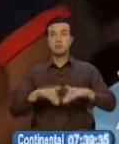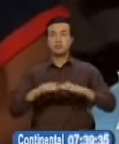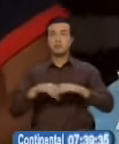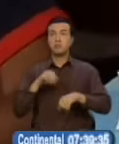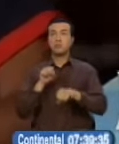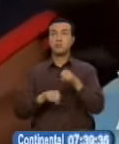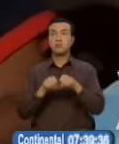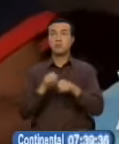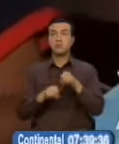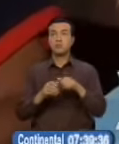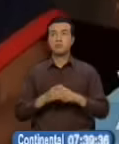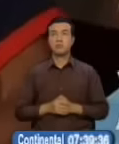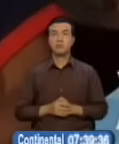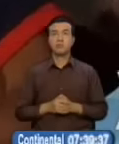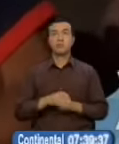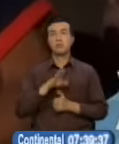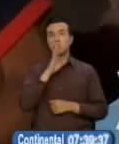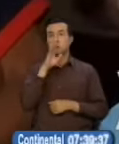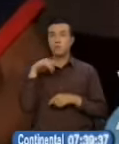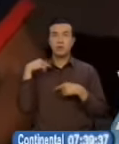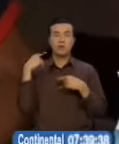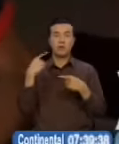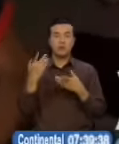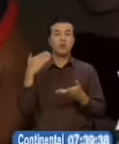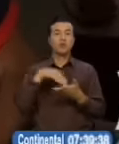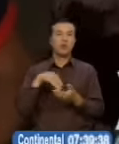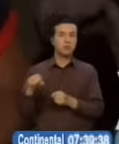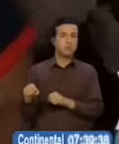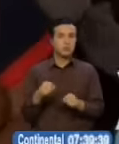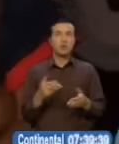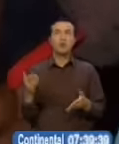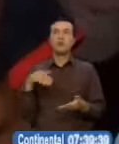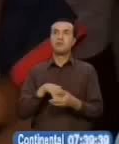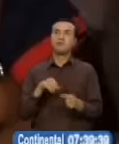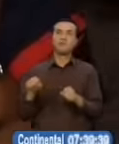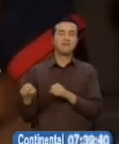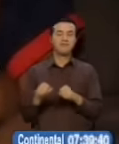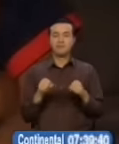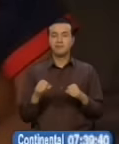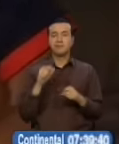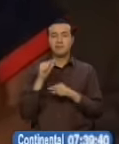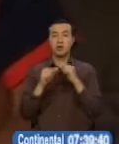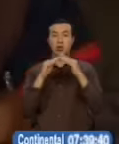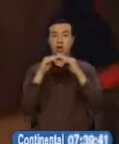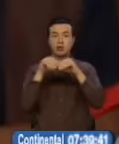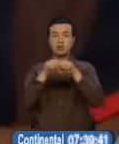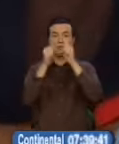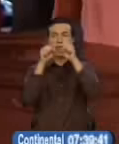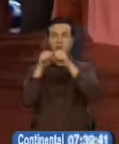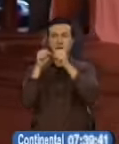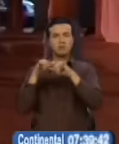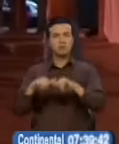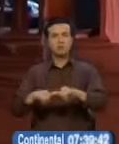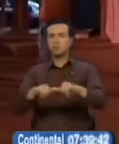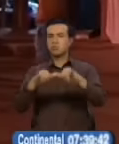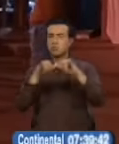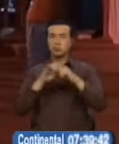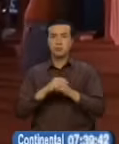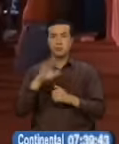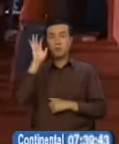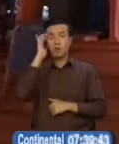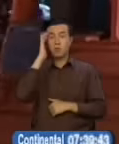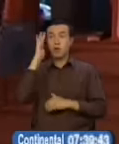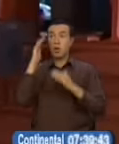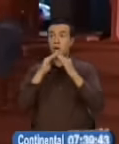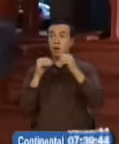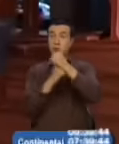dañado y cada día que hay las réplicas se van dañando, se van cuarteando más las casas. Temen que las estructuras